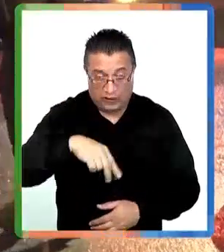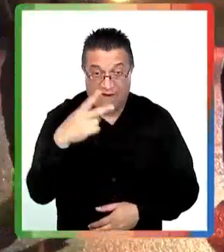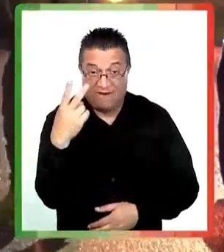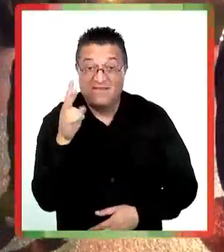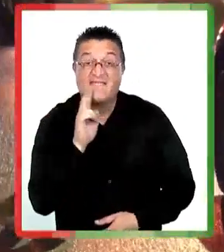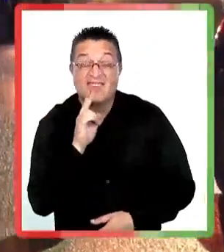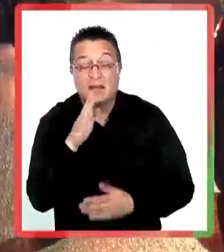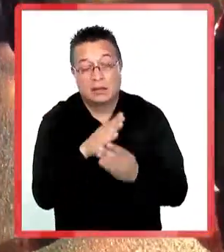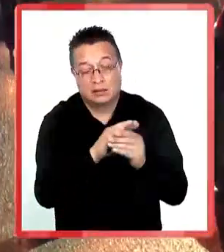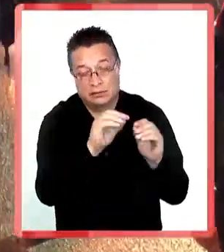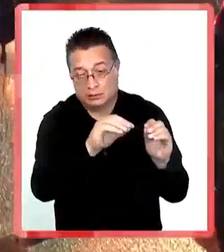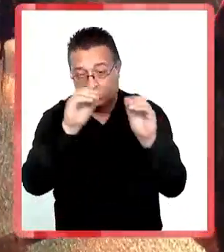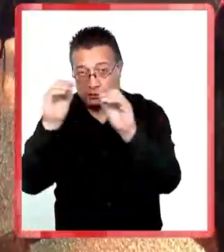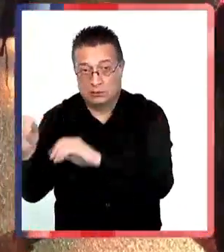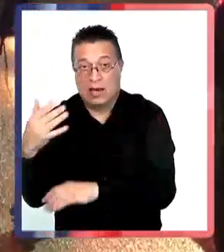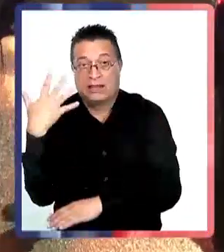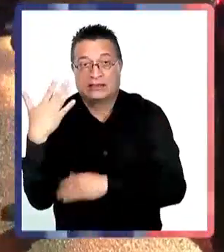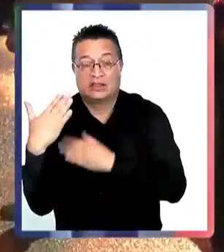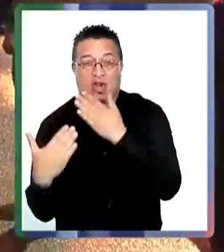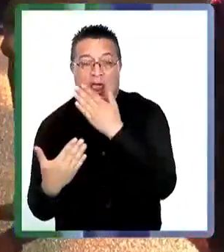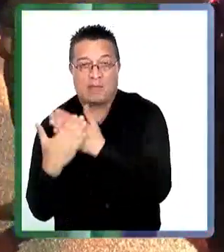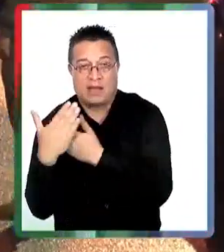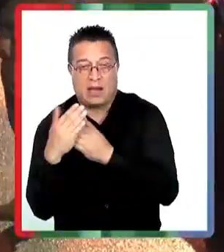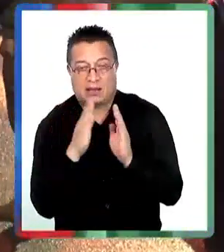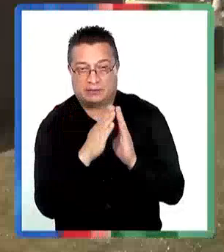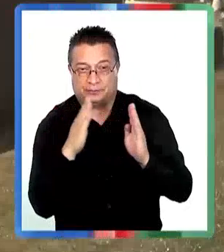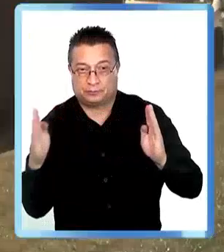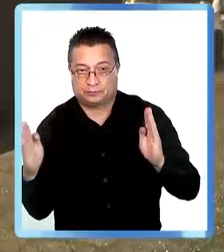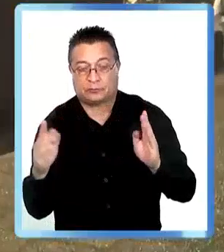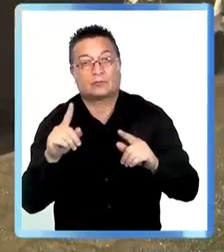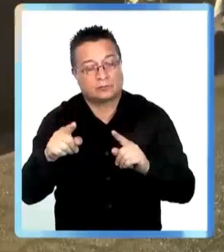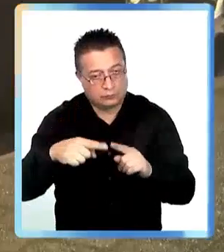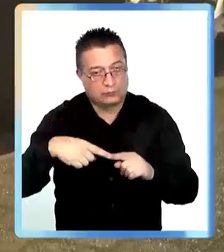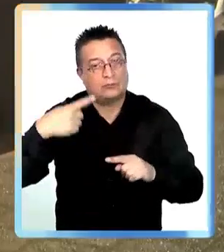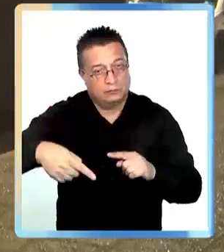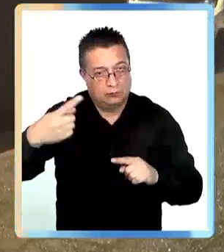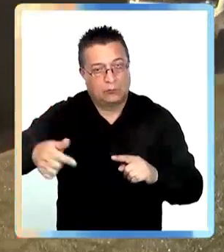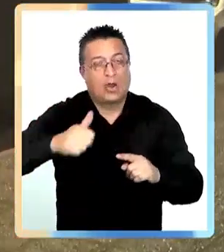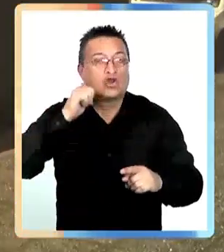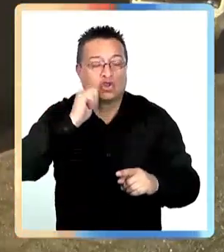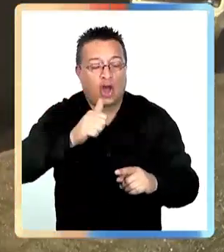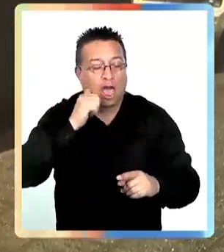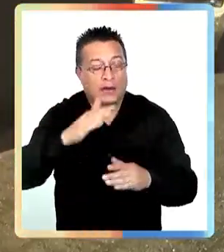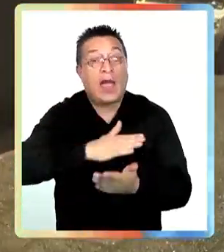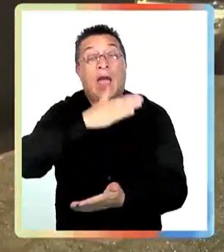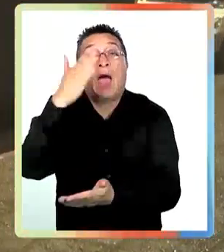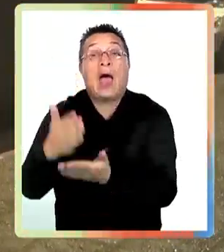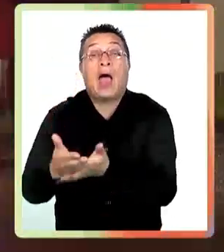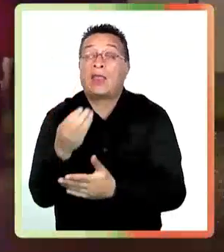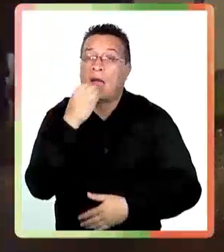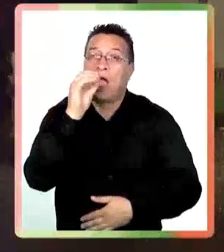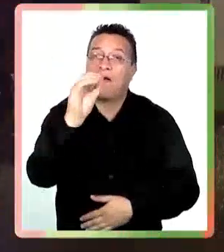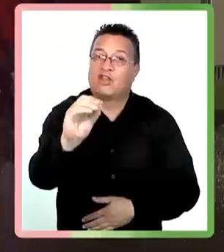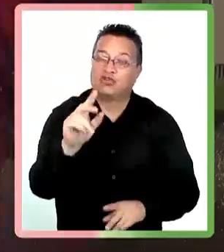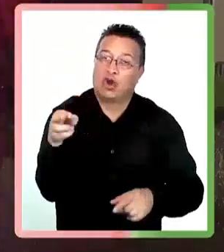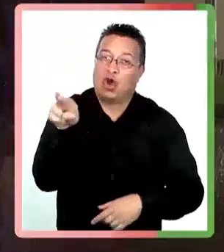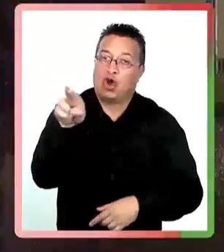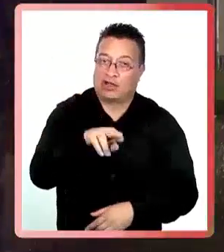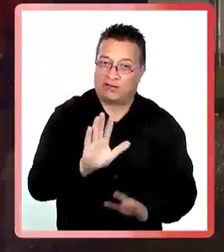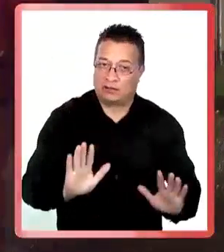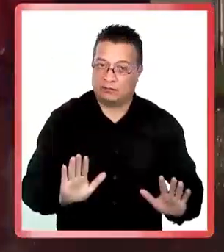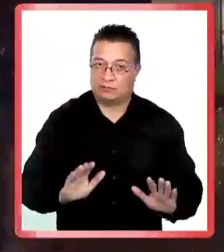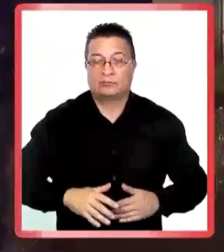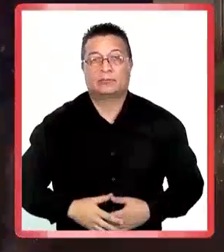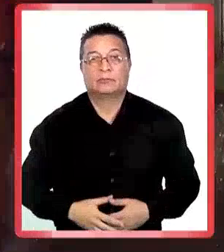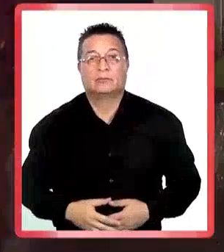comenzará a regir desde las cero horas de este viernes y se extenderá hasta las cinco de la madrugada y así se prolongará en forma